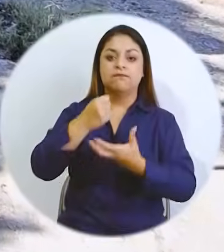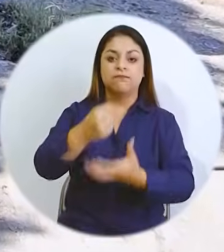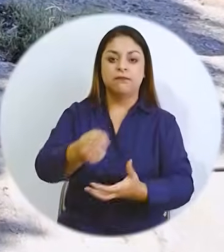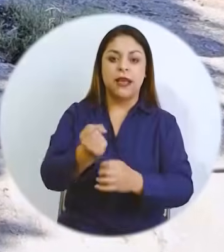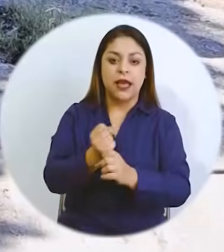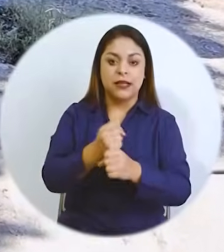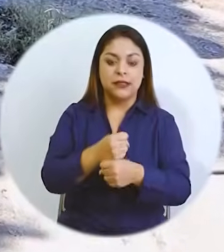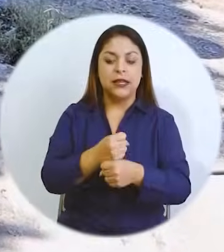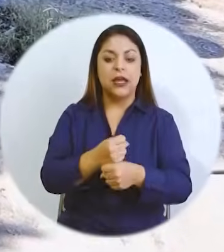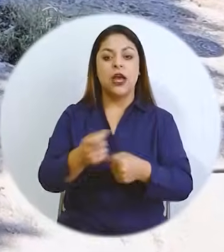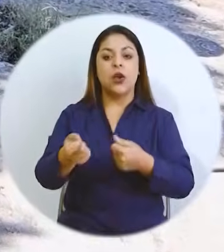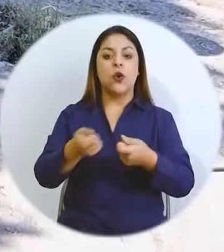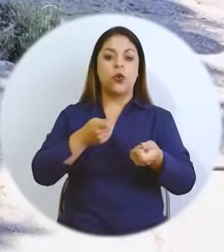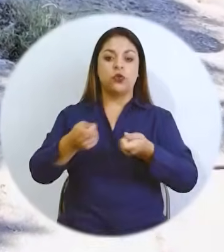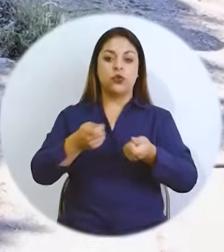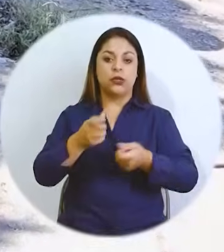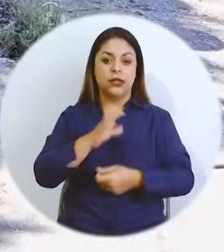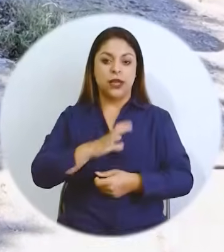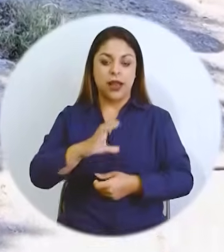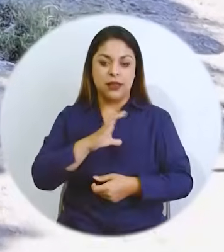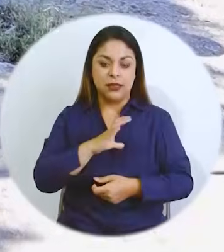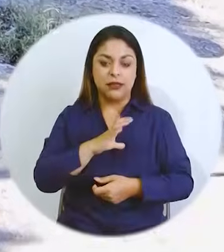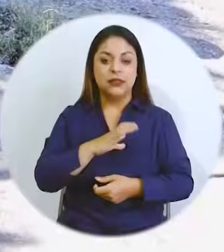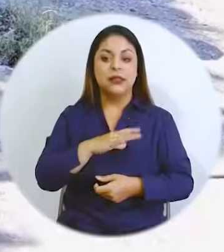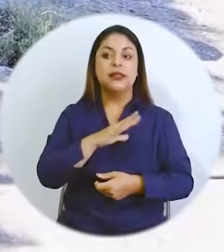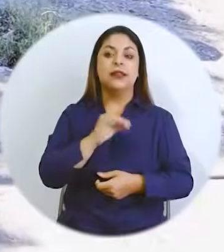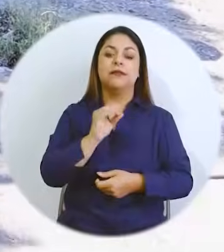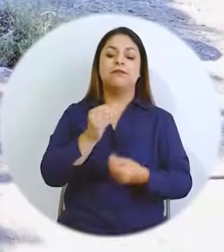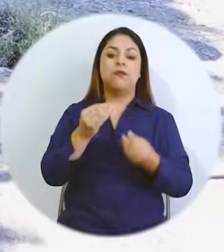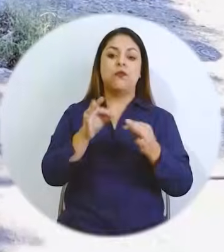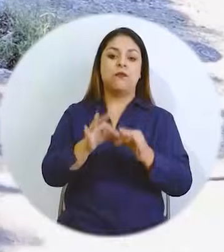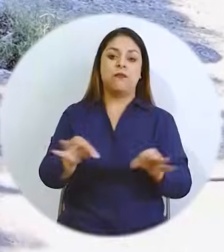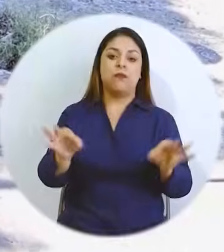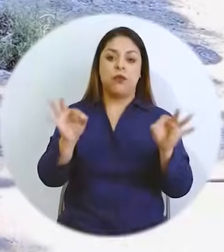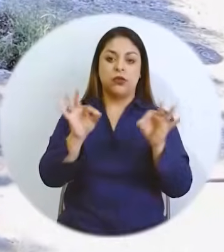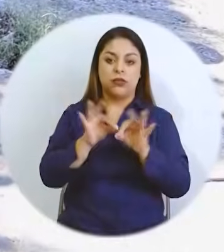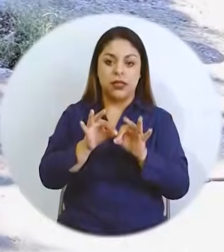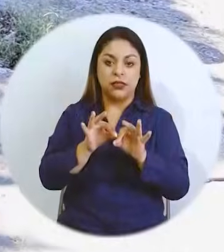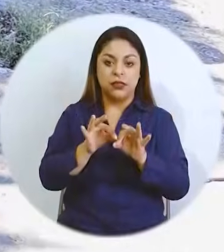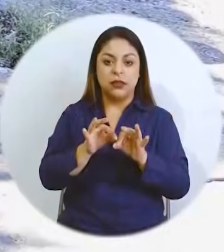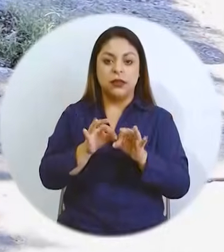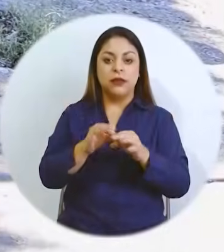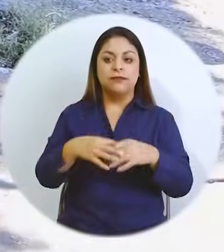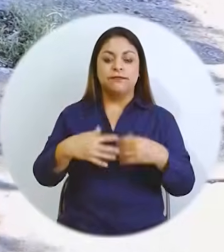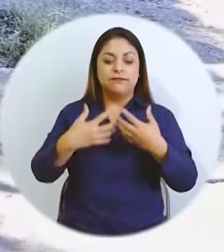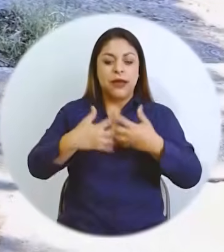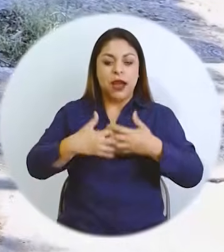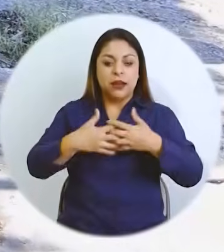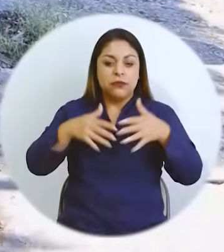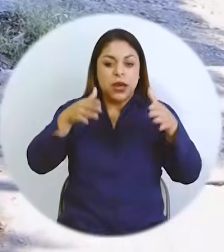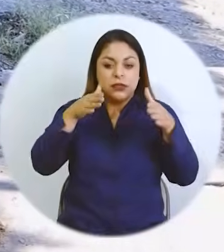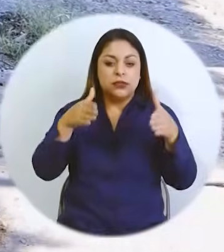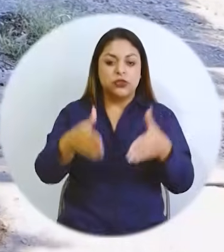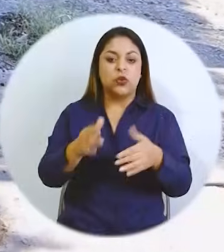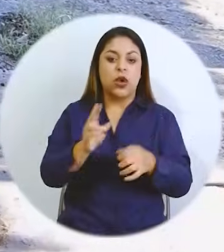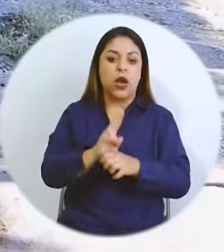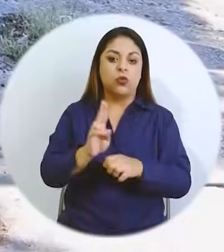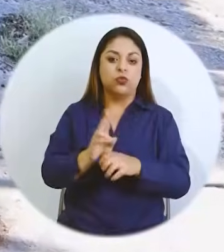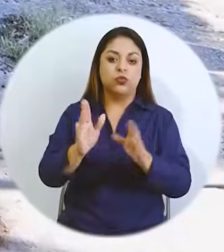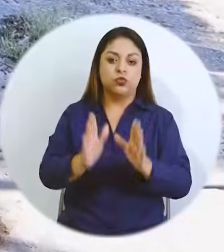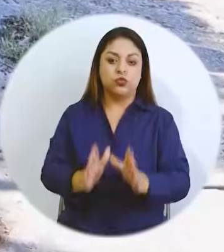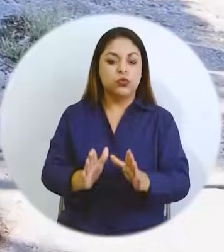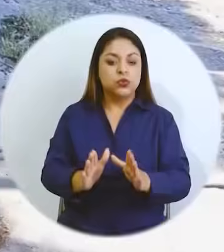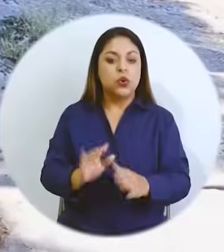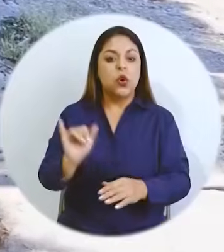realizar, específicamente en los controles de calidad que realizan, y también, muy importante, en los mecanismos de atención a usuarios que desempeñan. En